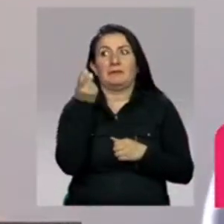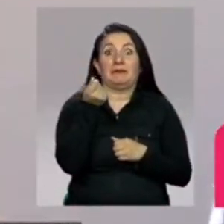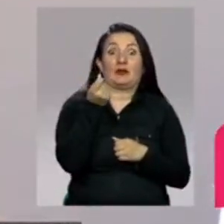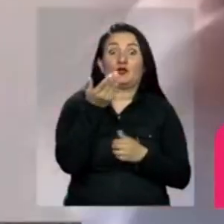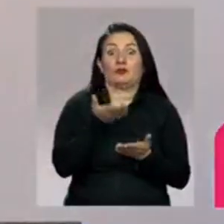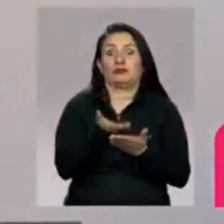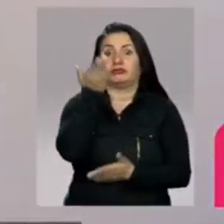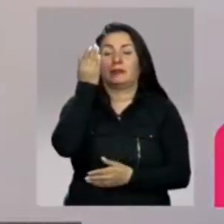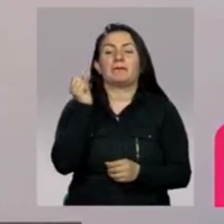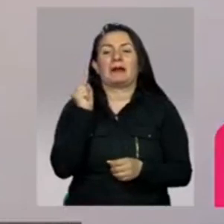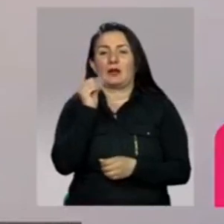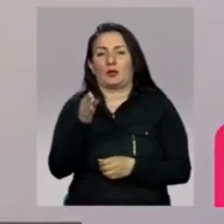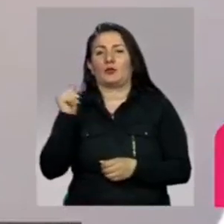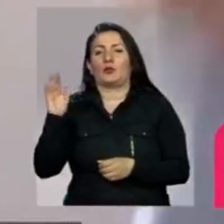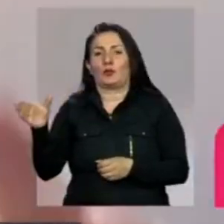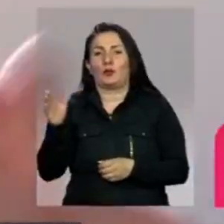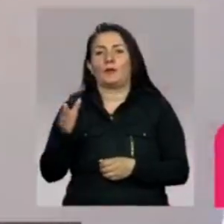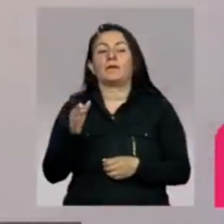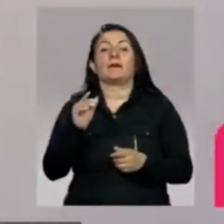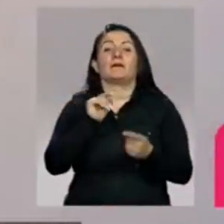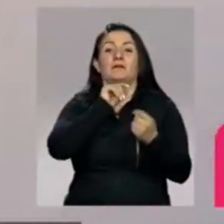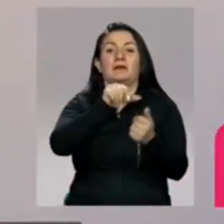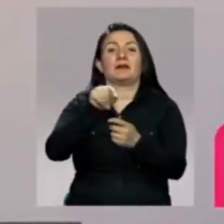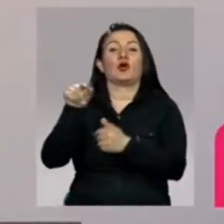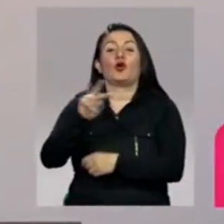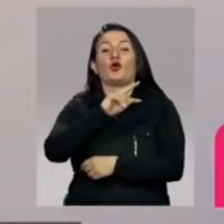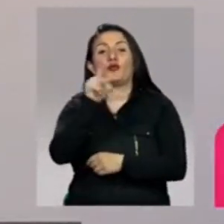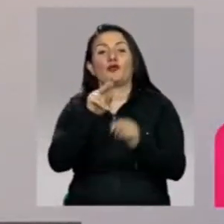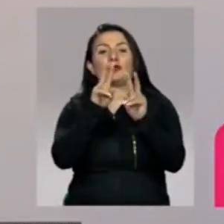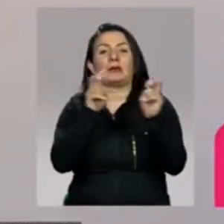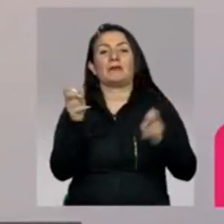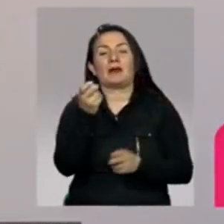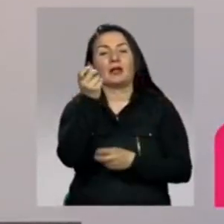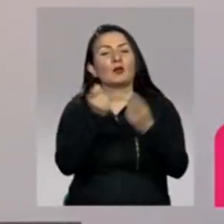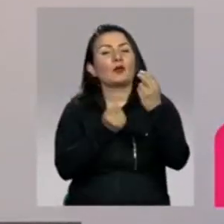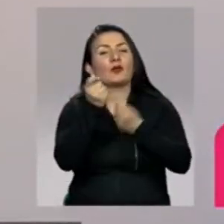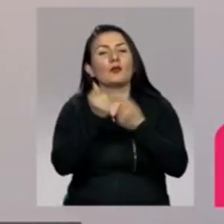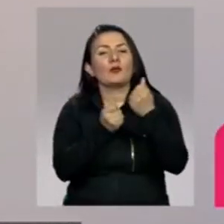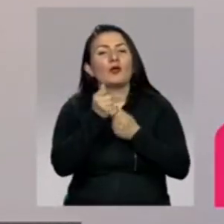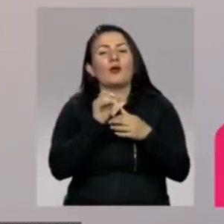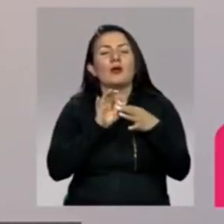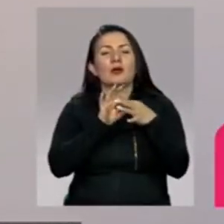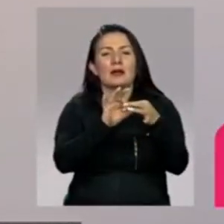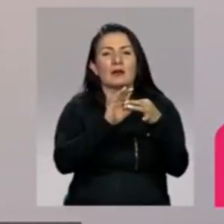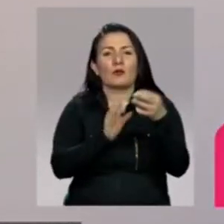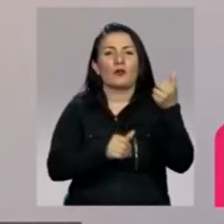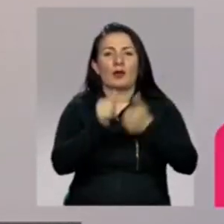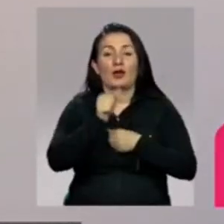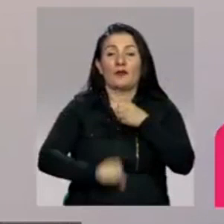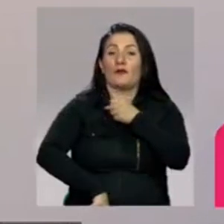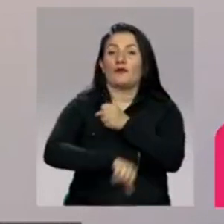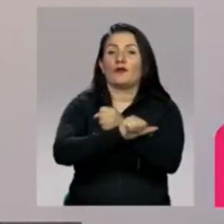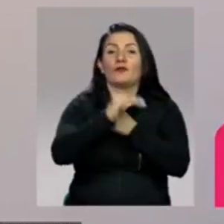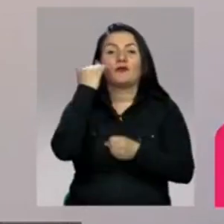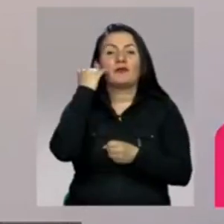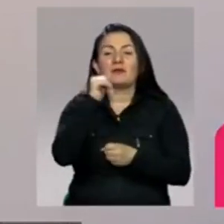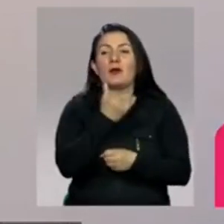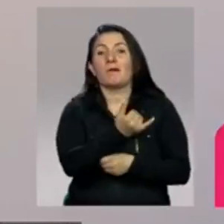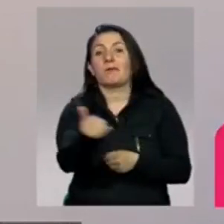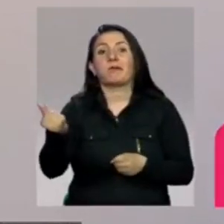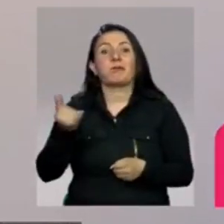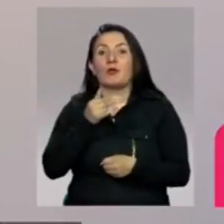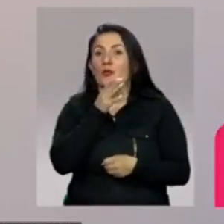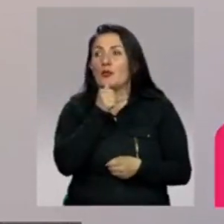económico para los clubes y por ende ellos puedan invertir. Y el otro tema económico va ligado a que en fútbol femenino no existen